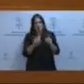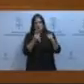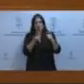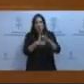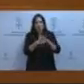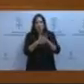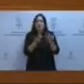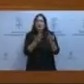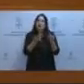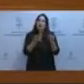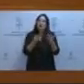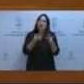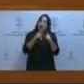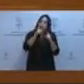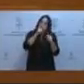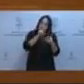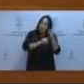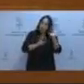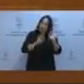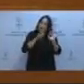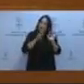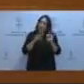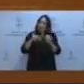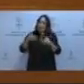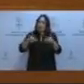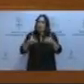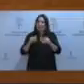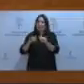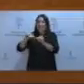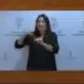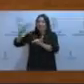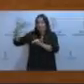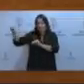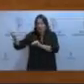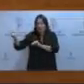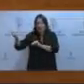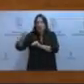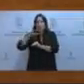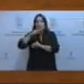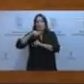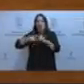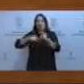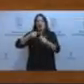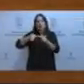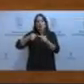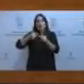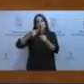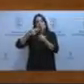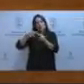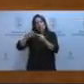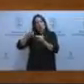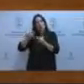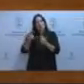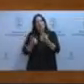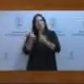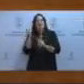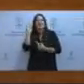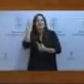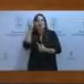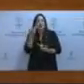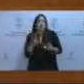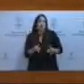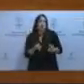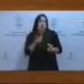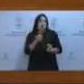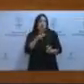por una demanda externa de un efecto, digamos, prestada que se denomina, por efectos geopolíticos o incluso climáticos, pero lo que ya no es ninguna novedad es que España